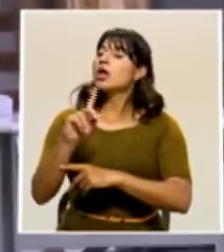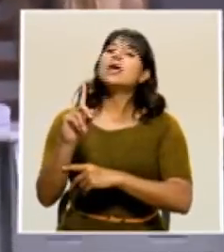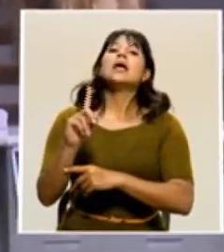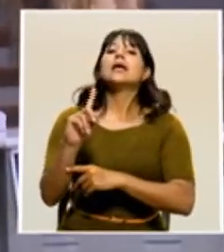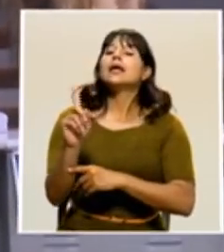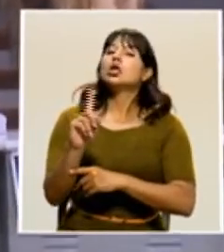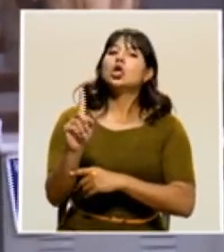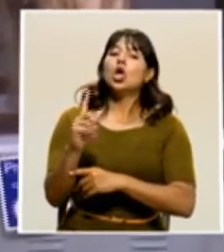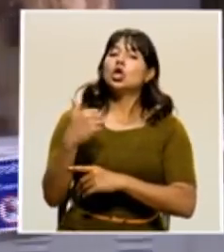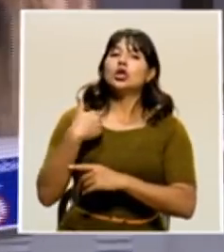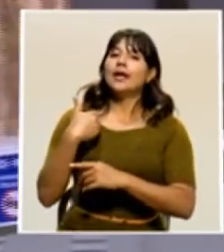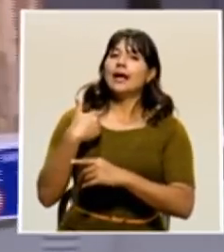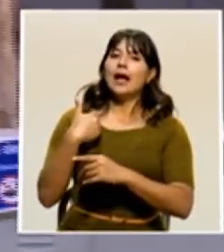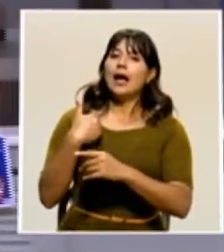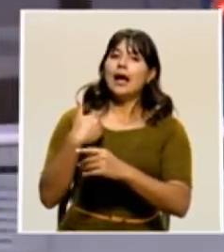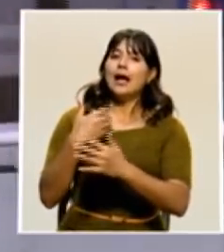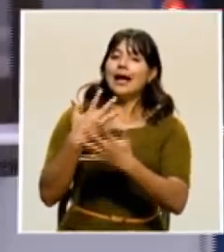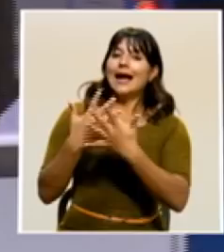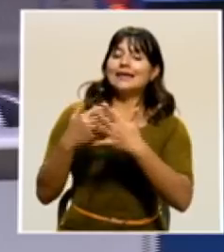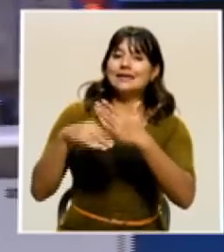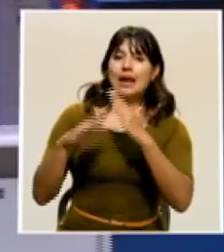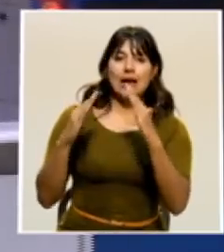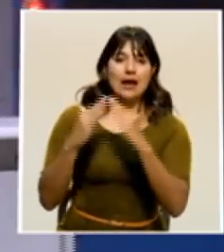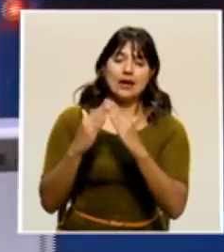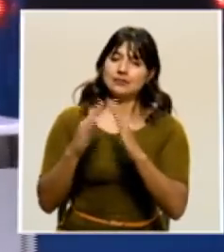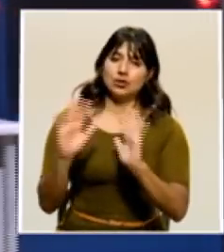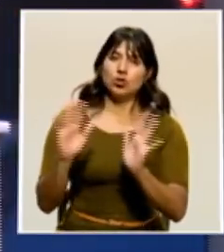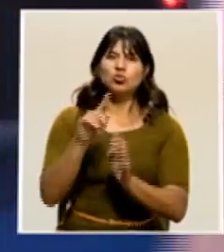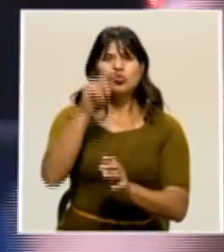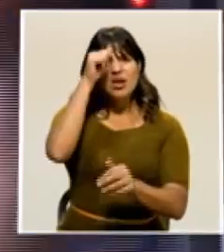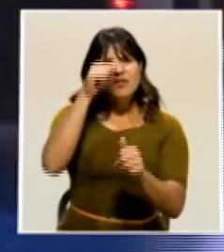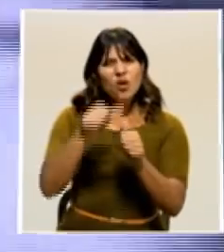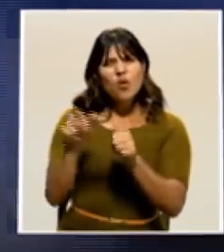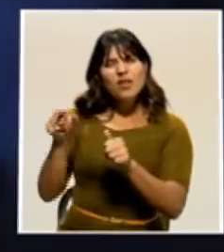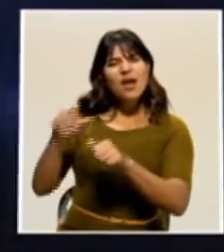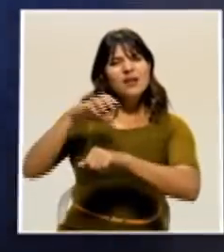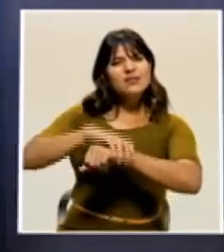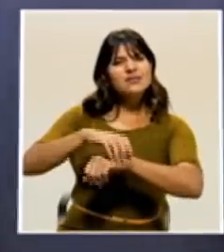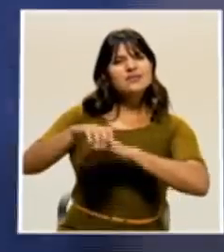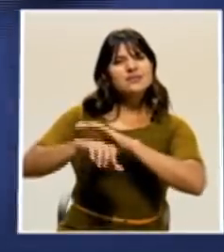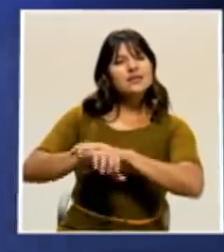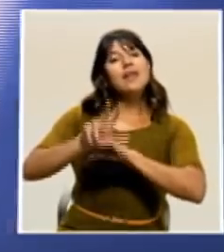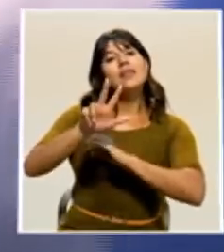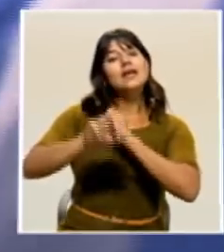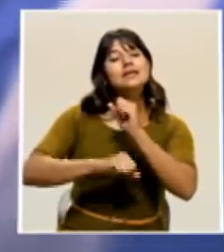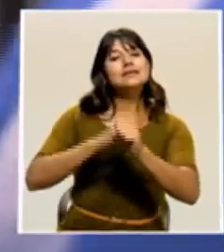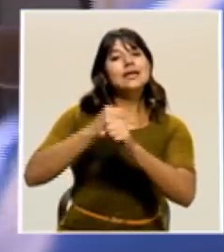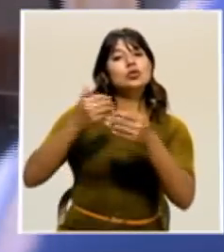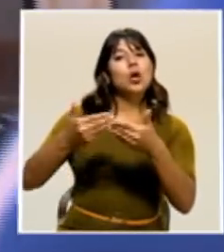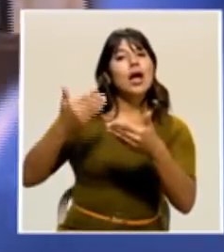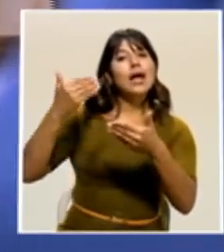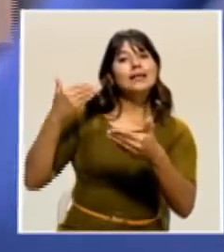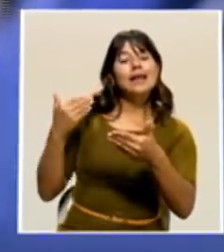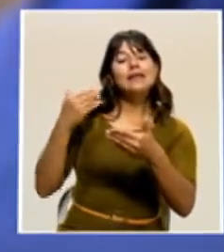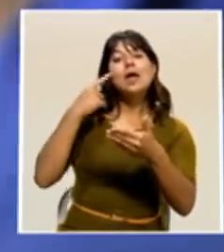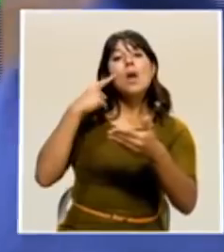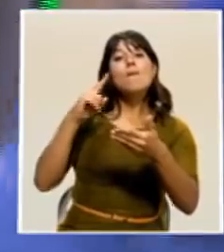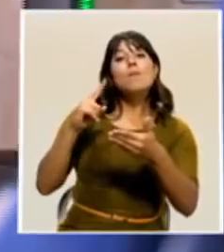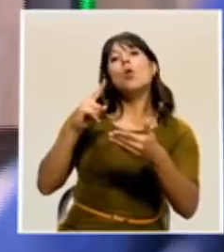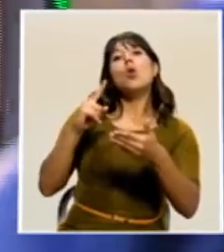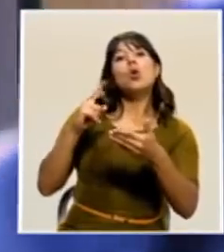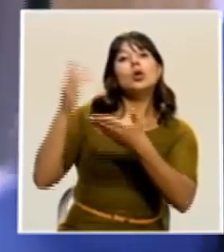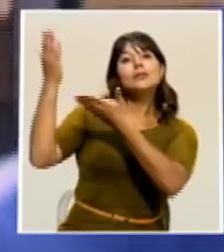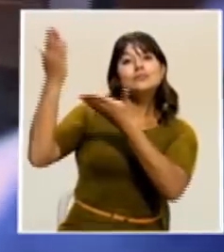de libertad. Recordemos que Juan Carlos Bolaños fue detenido hace 3 años por el mencionado caso de la importación de cemento